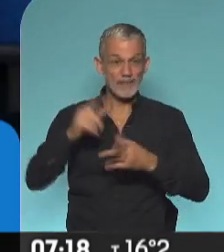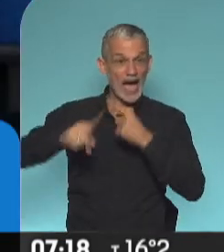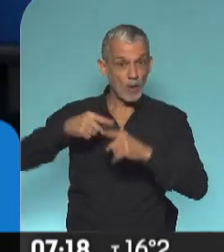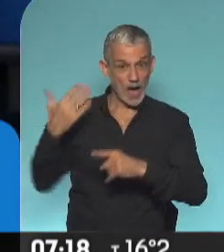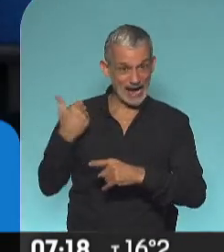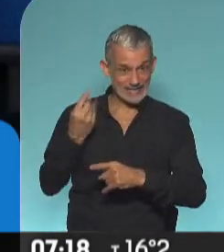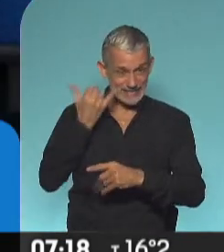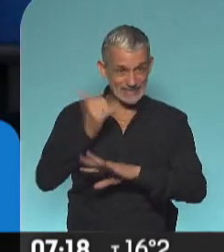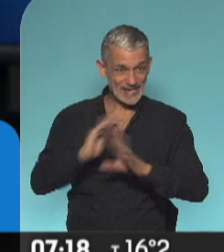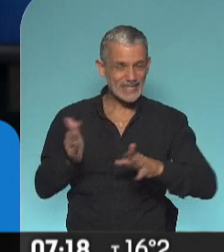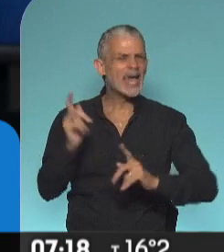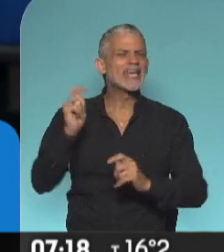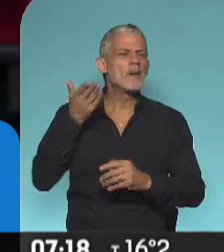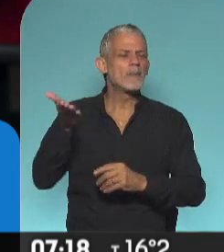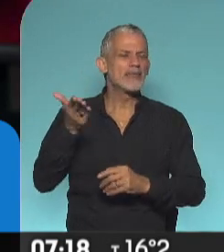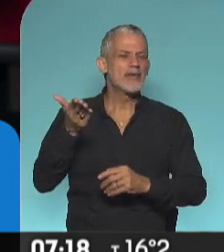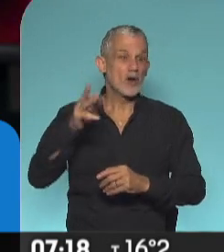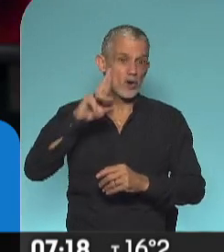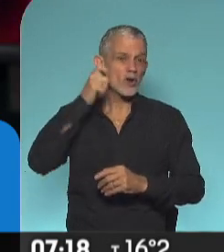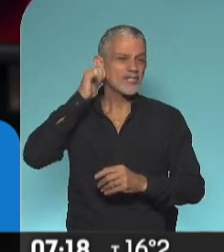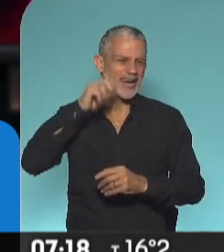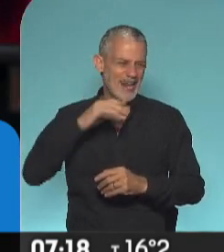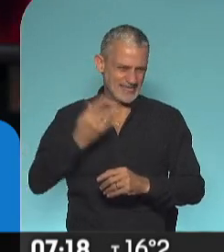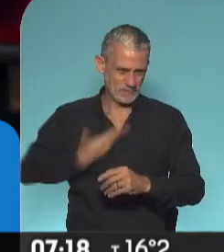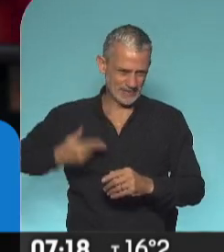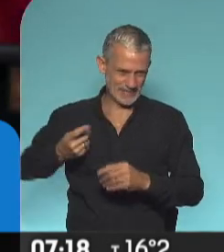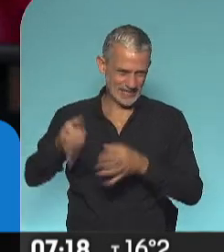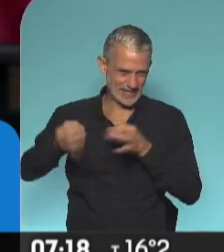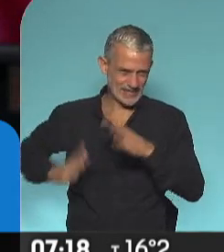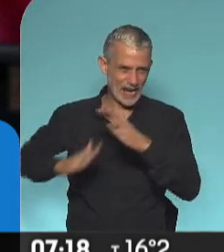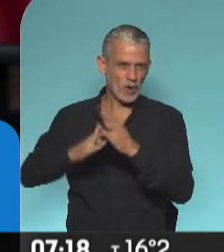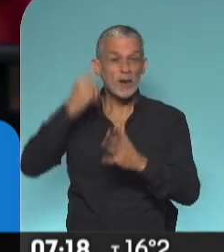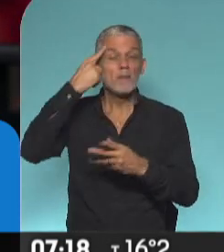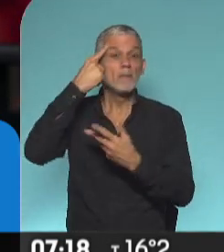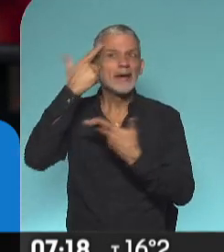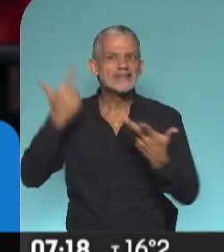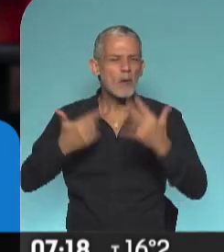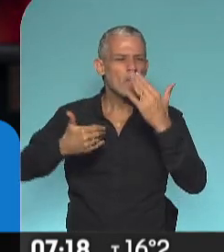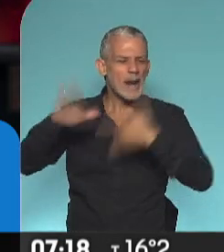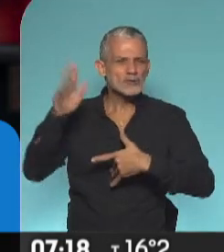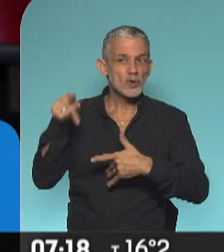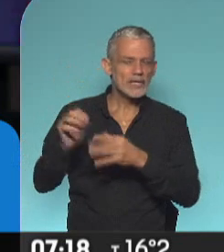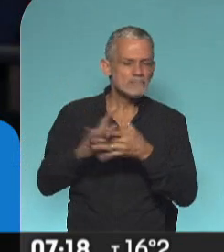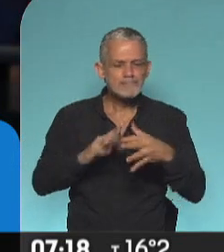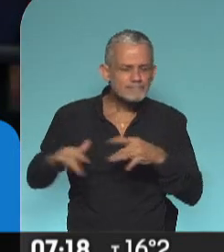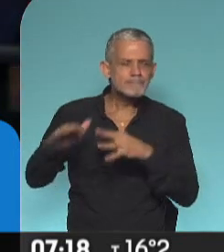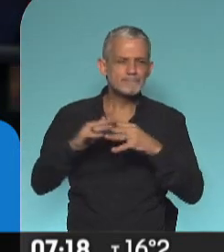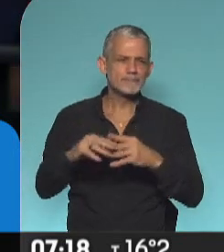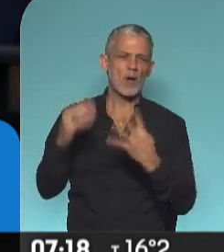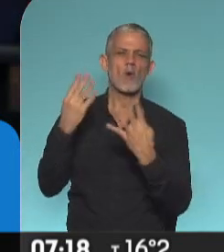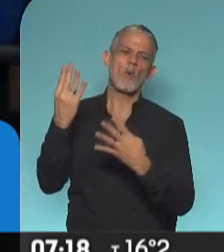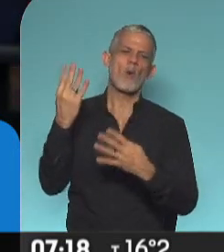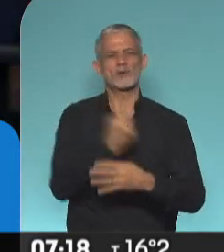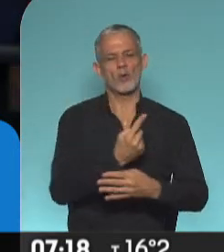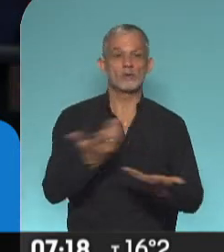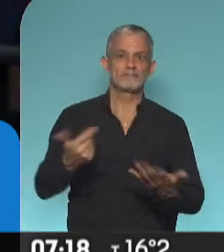fue un acuerdo convocado por Carlos Rosenkrantz con la expectativa de que iba a terminar, como la mayoría de estas cuestiones, 4-1 abajo,